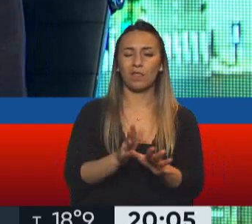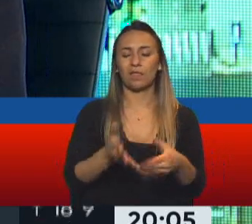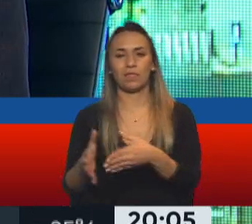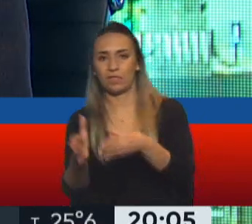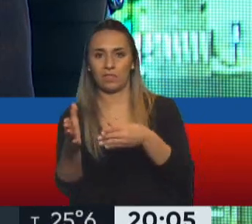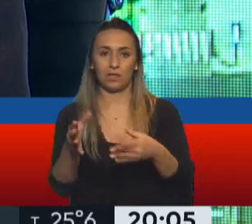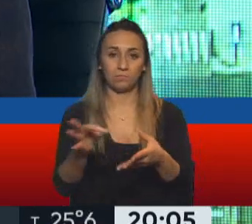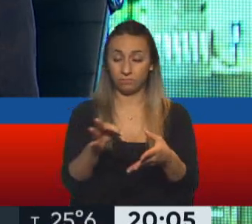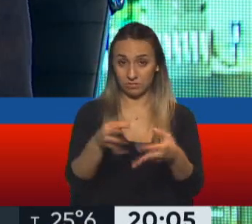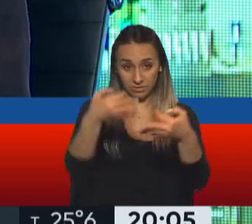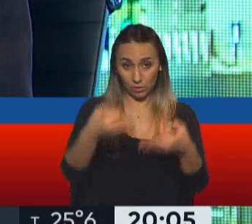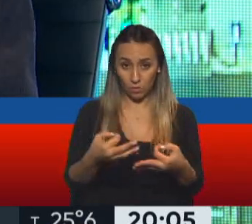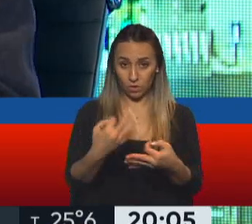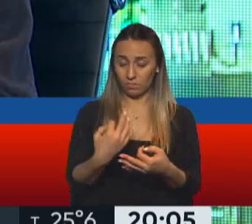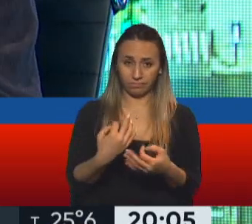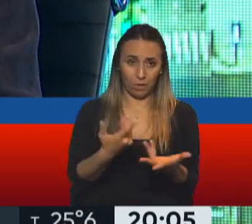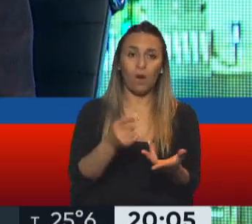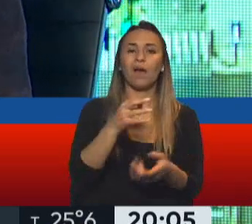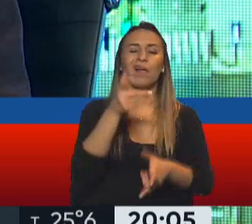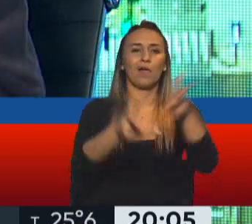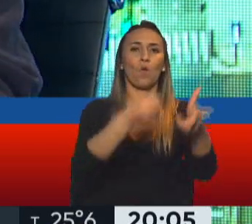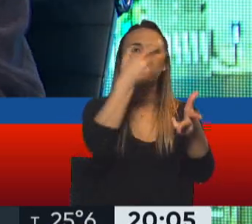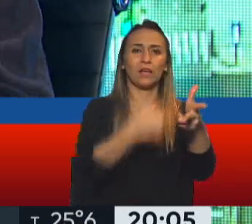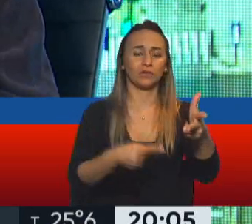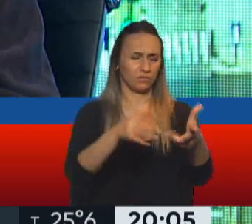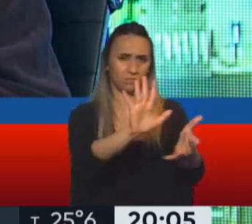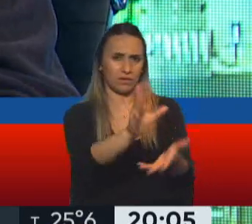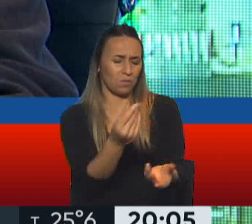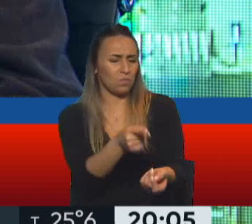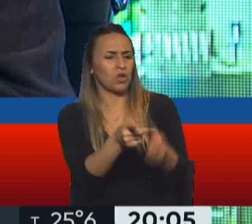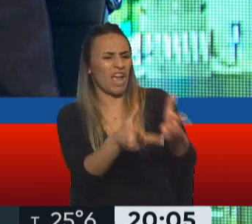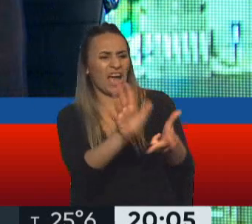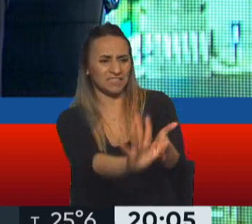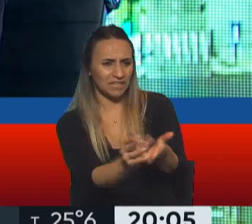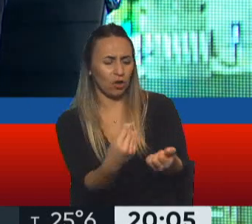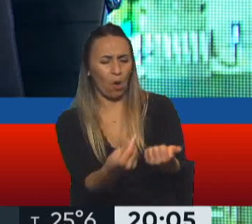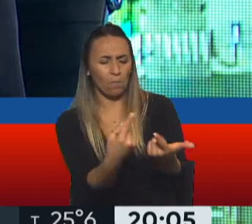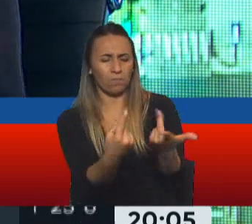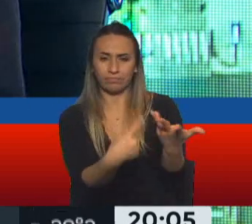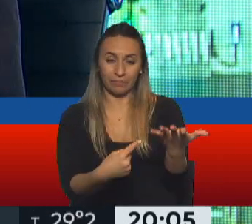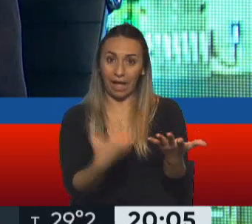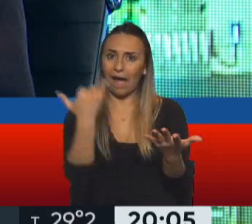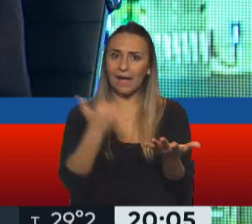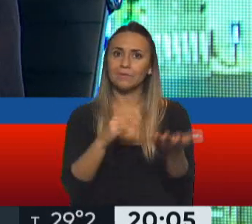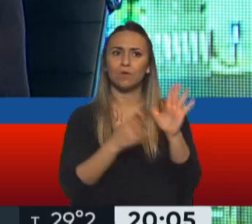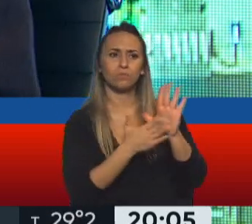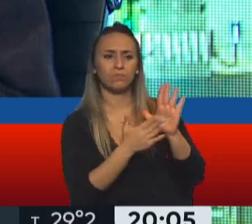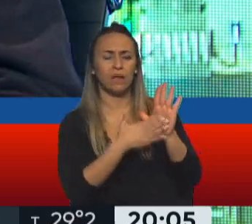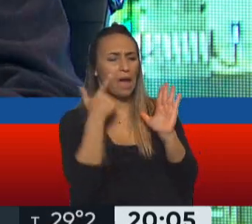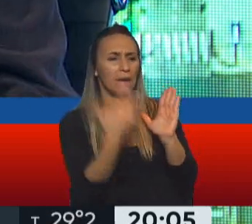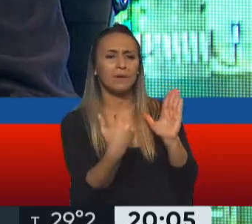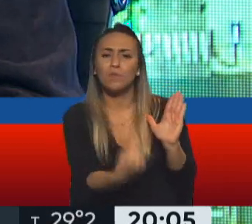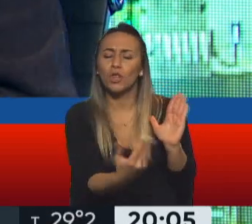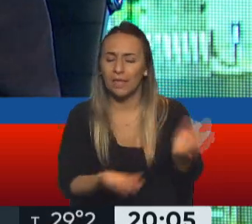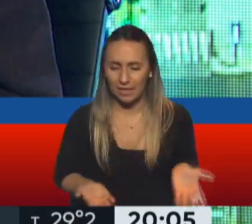aire, seguramente alguien le va a preguntar, che, ¿qué pasó? ¿Qué hicieron? ¿Por qué? ¿Cuándo? ¿Cómo? En la justicia pasan muchas cosas porque